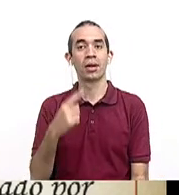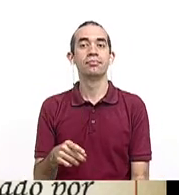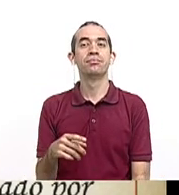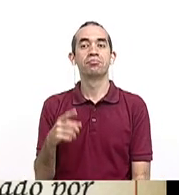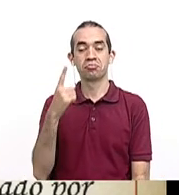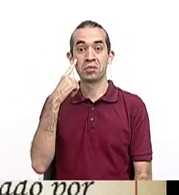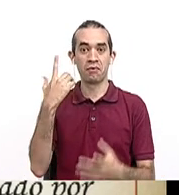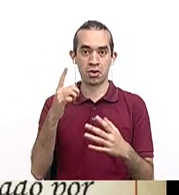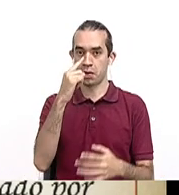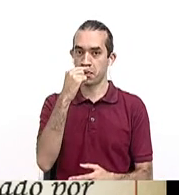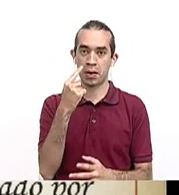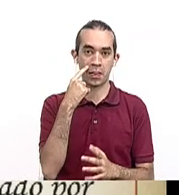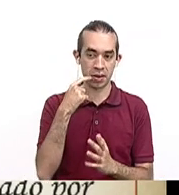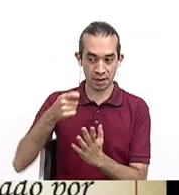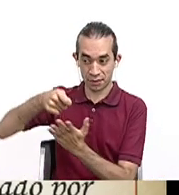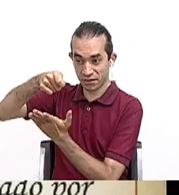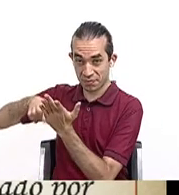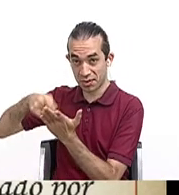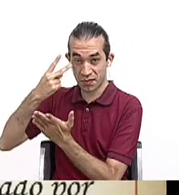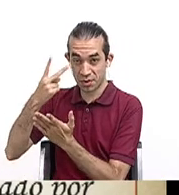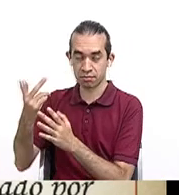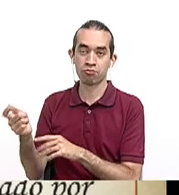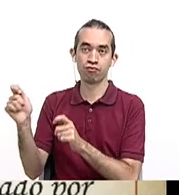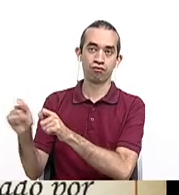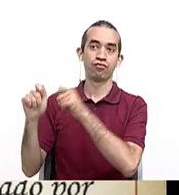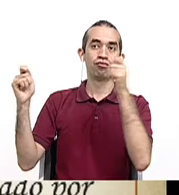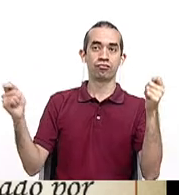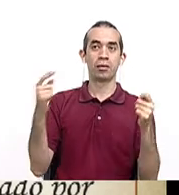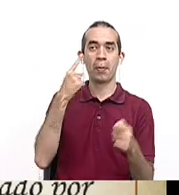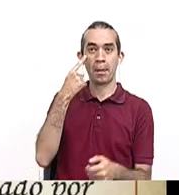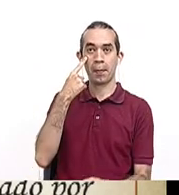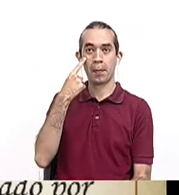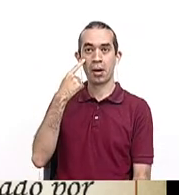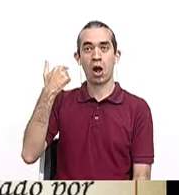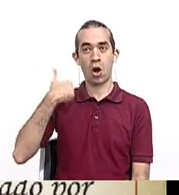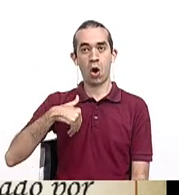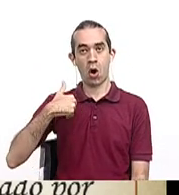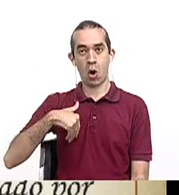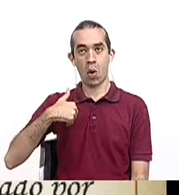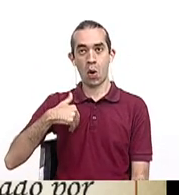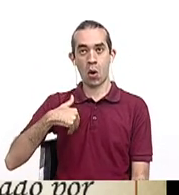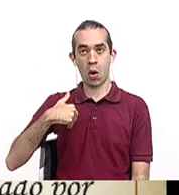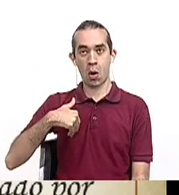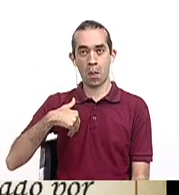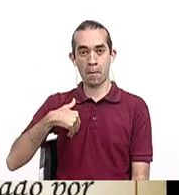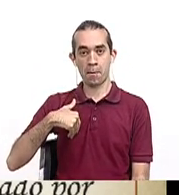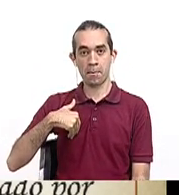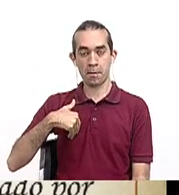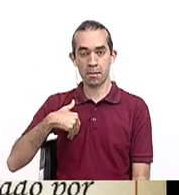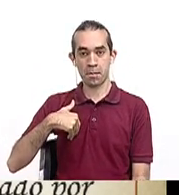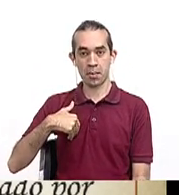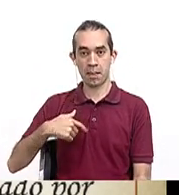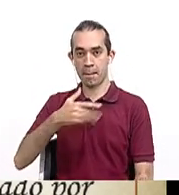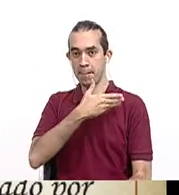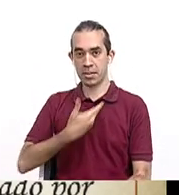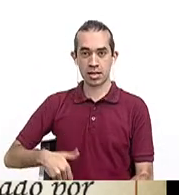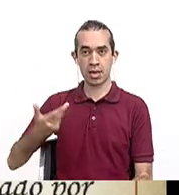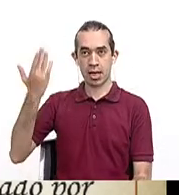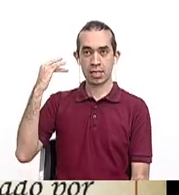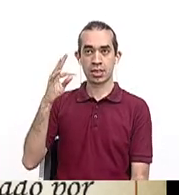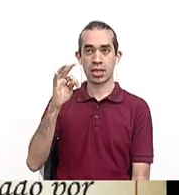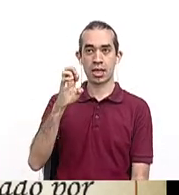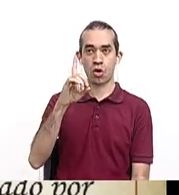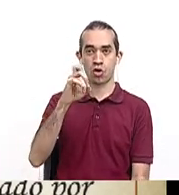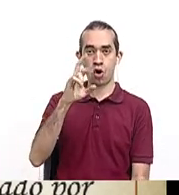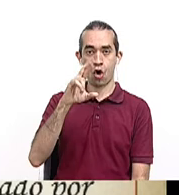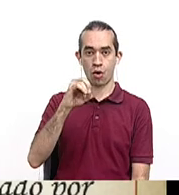guardia firmando y teodoro picado gana la selección de lo ven ustedes ahí en la izquierda no obstante picado no tenía la fuerza ni el carisma